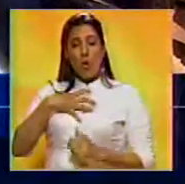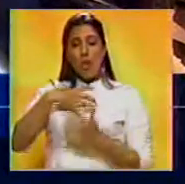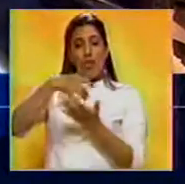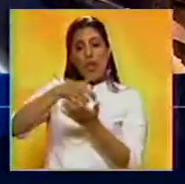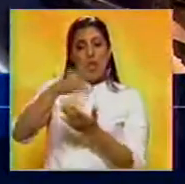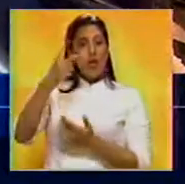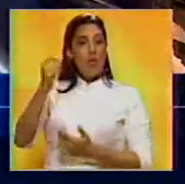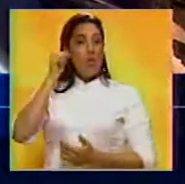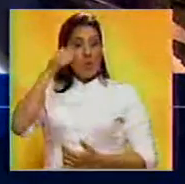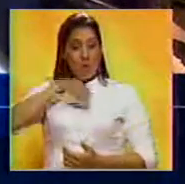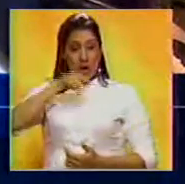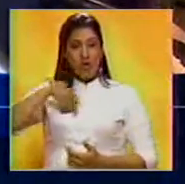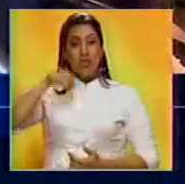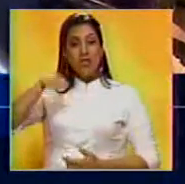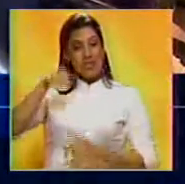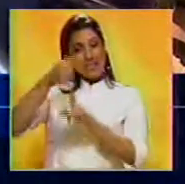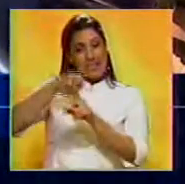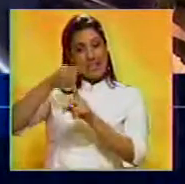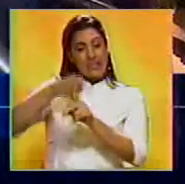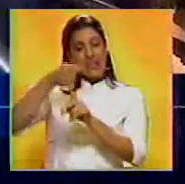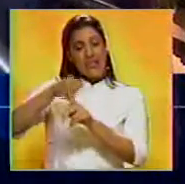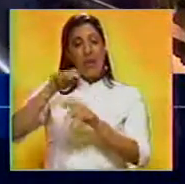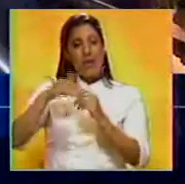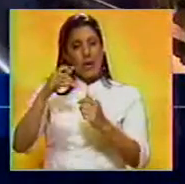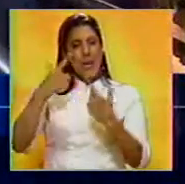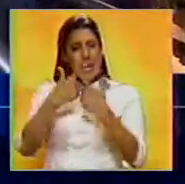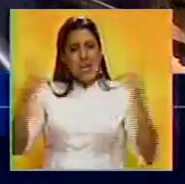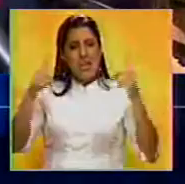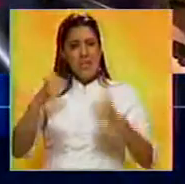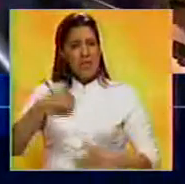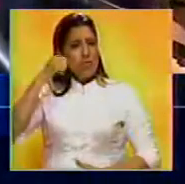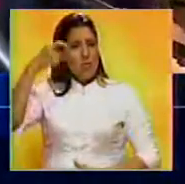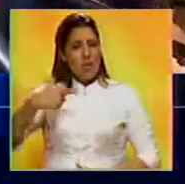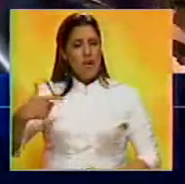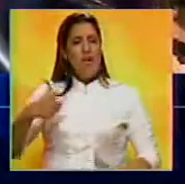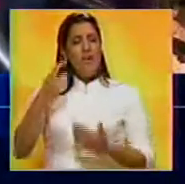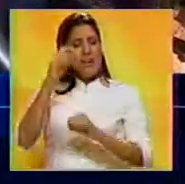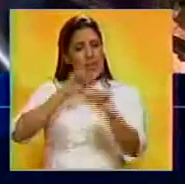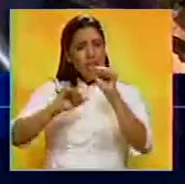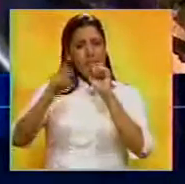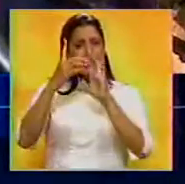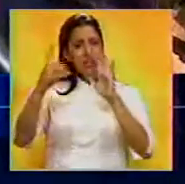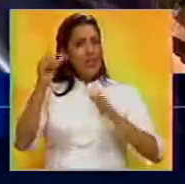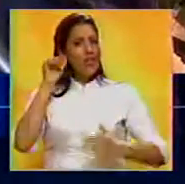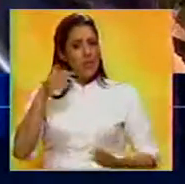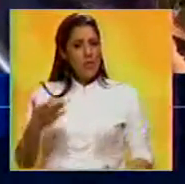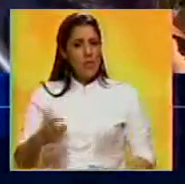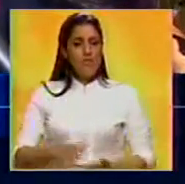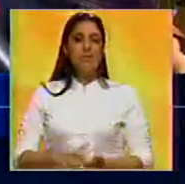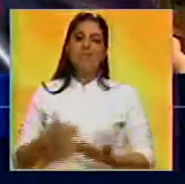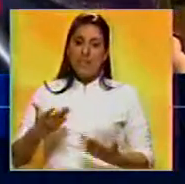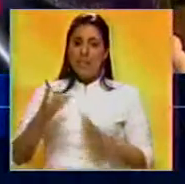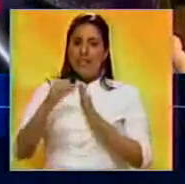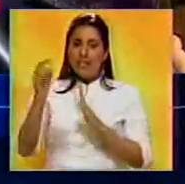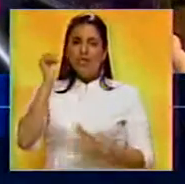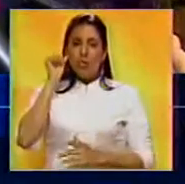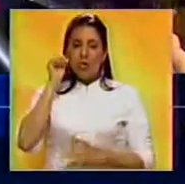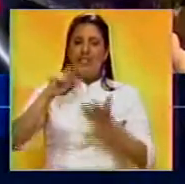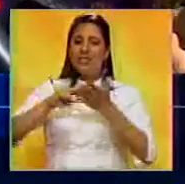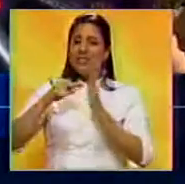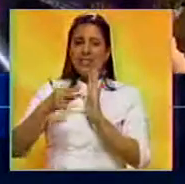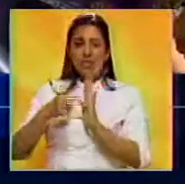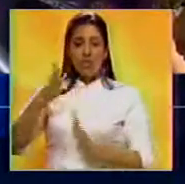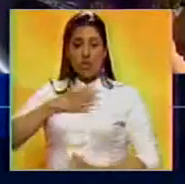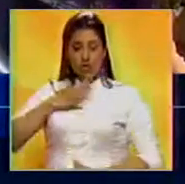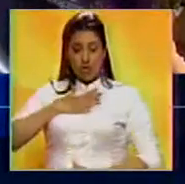subyugada. Estas mujeres que estamos hoy aquí estamos luchando por las plenas libertades de las mujeres, por la defensa de los derechos de la mujer, y derecho de la mujer implica